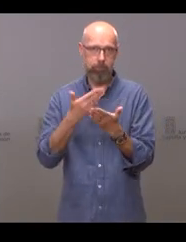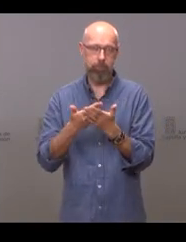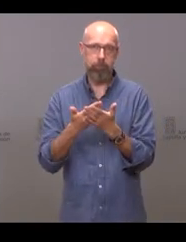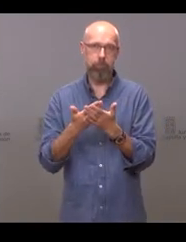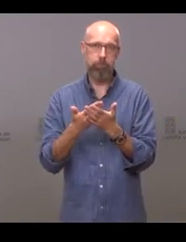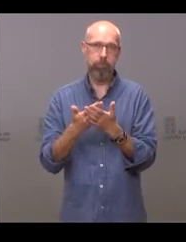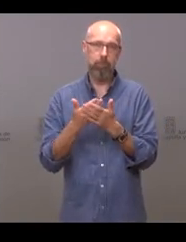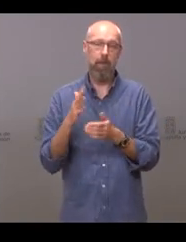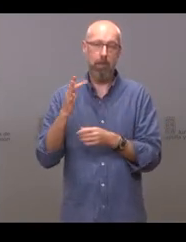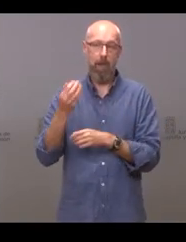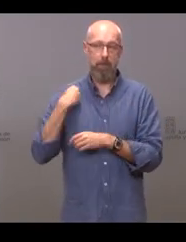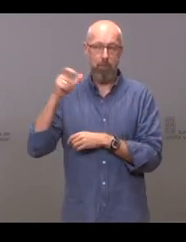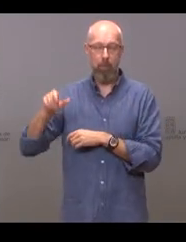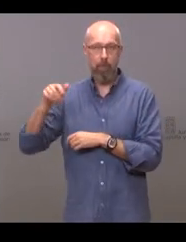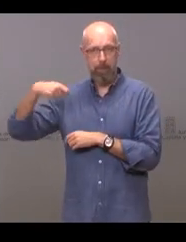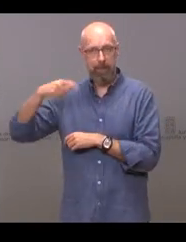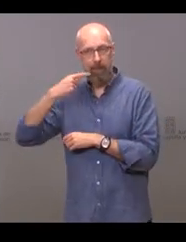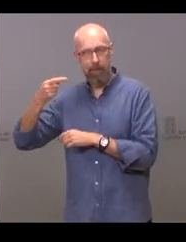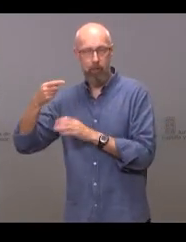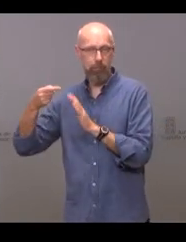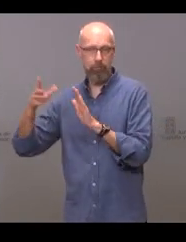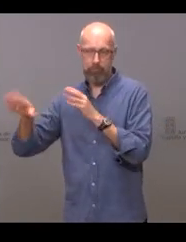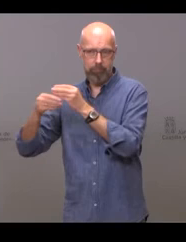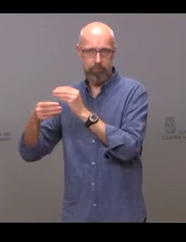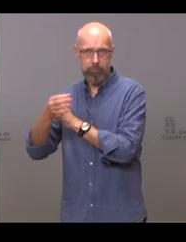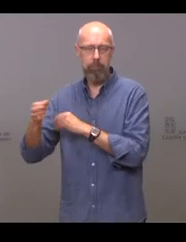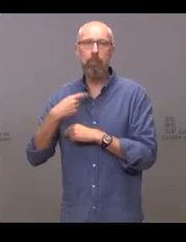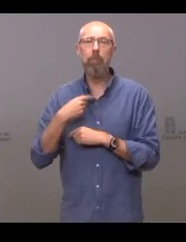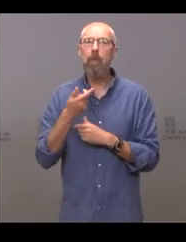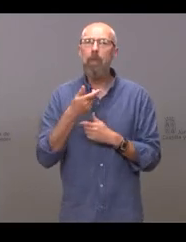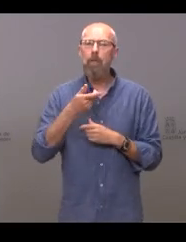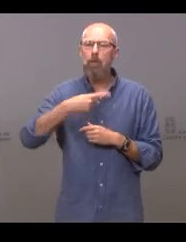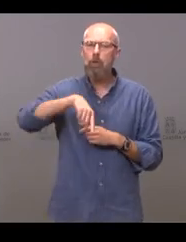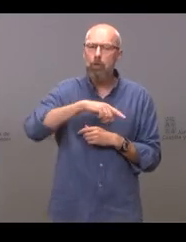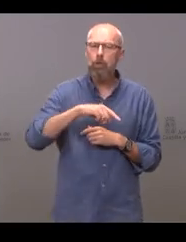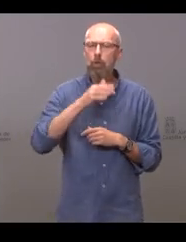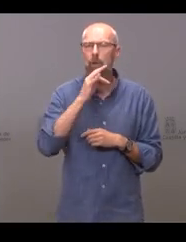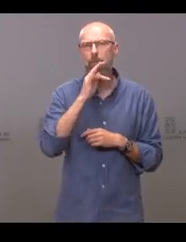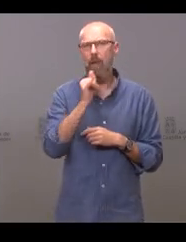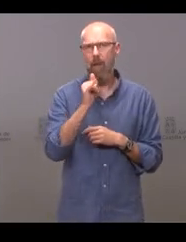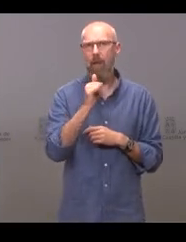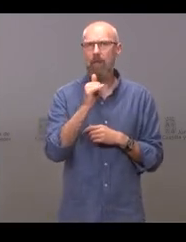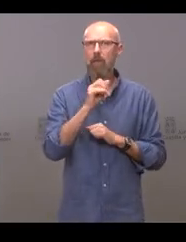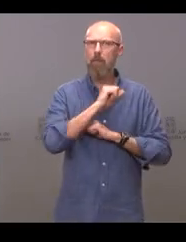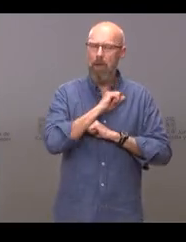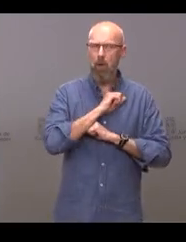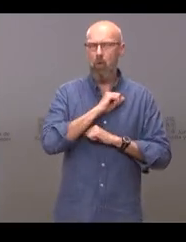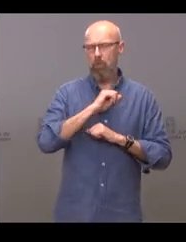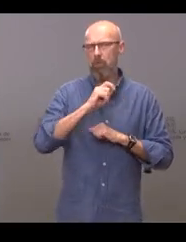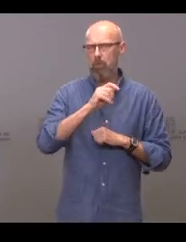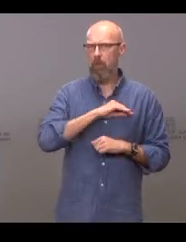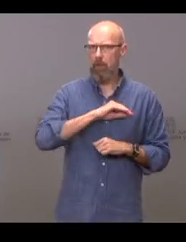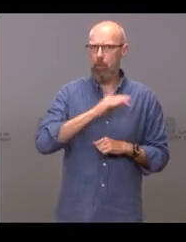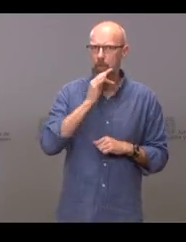que ha dicho el presidente pero bueno aunque todavía tenemos un detrimento de un deterioro en términos en términos valores tenemos y